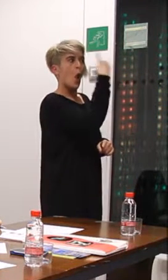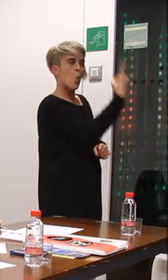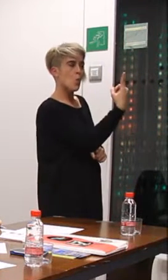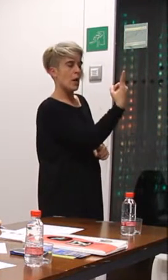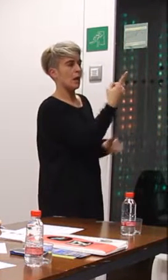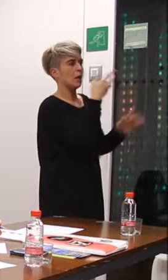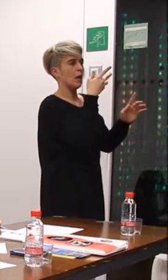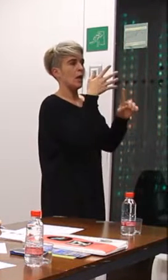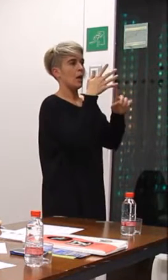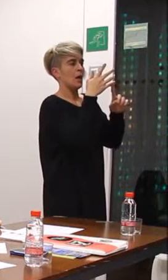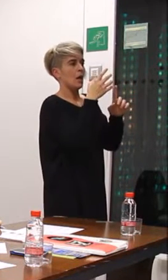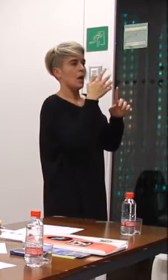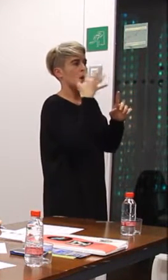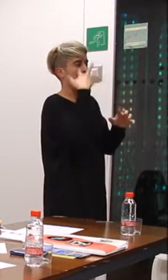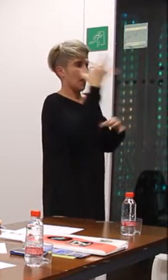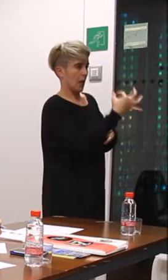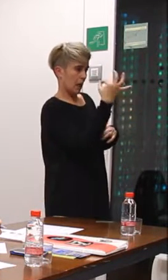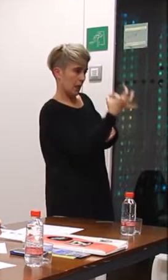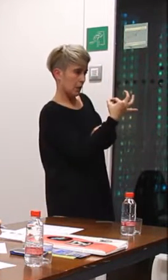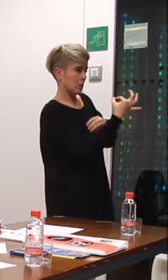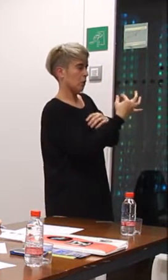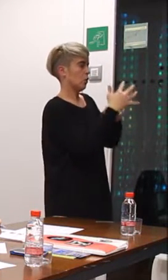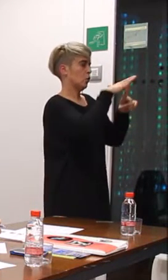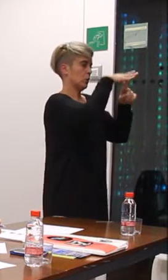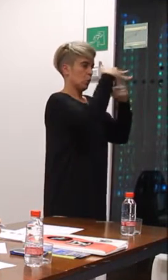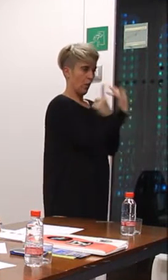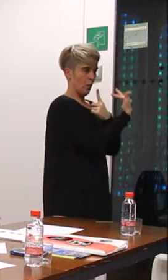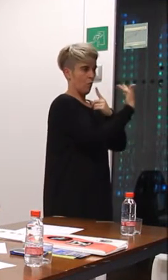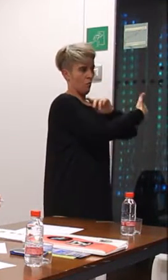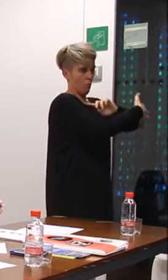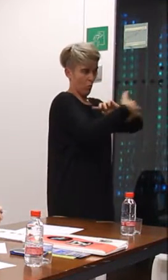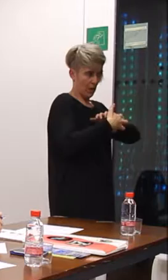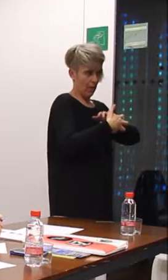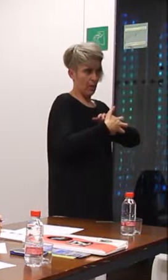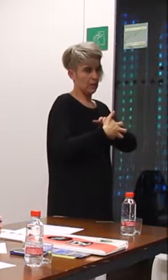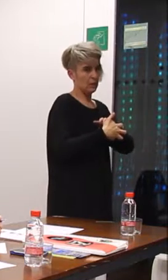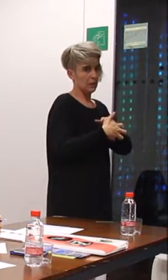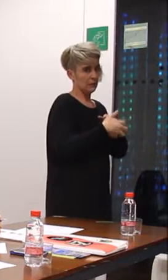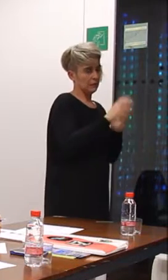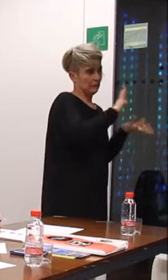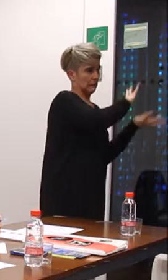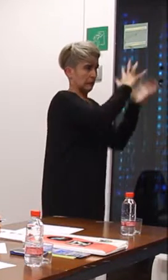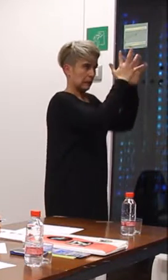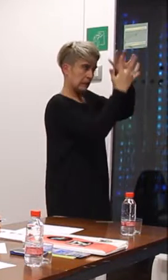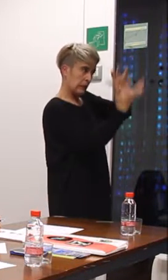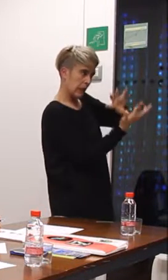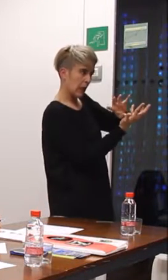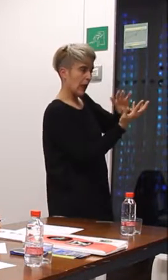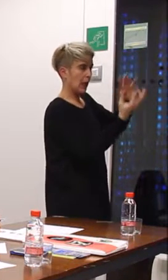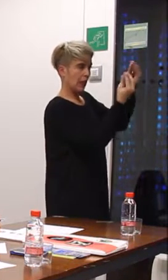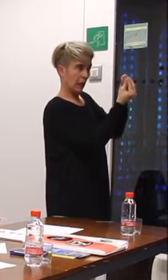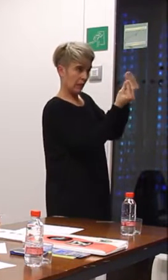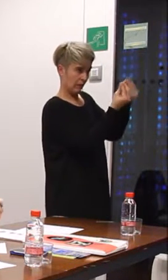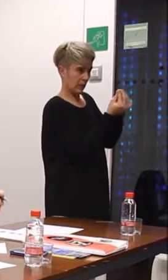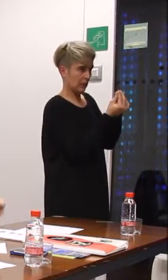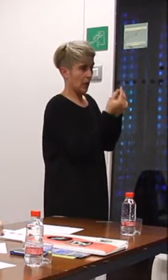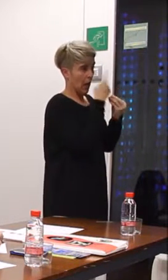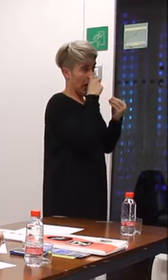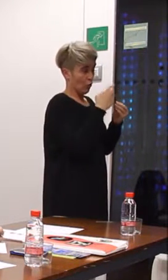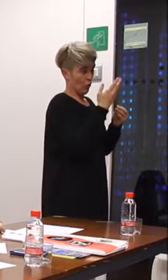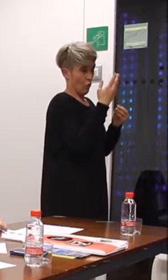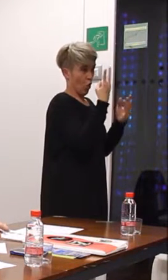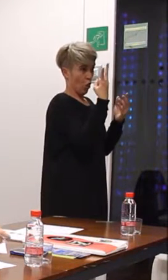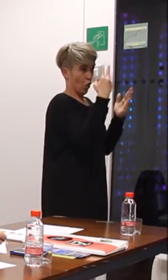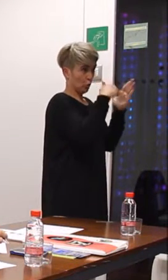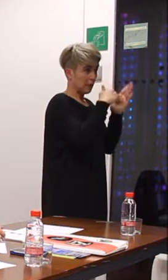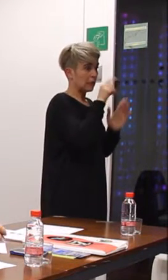de riesgo de pobreza y exclusión. Esto traducido a cifras, ¿vale? En el último año, en el 2015, hablamos